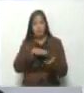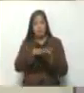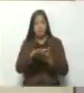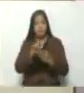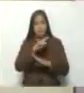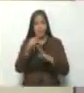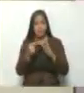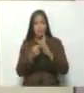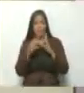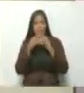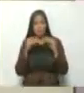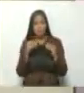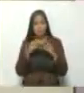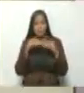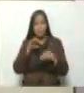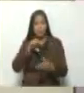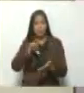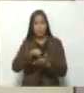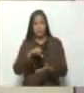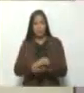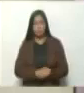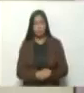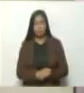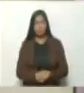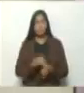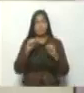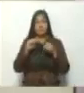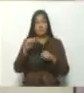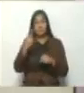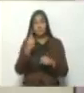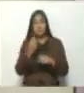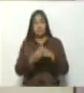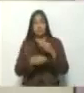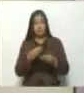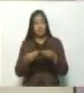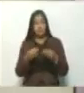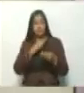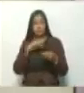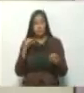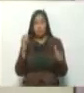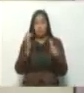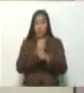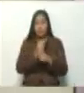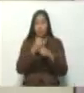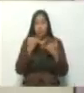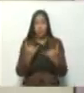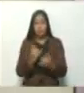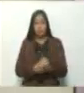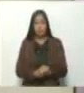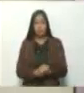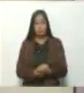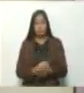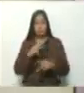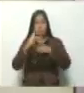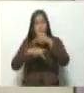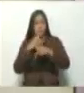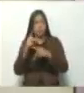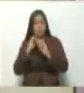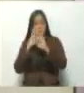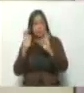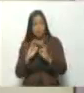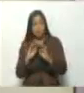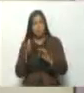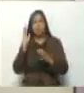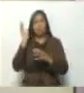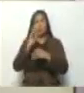al 100% en toda la ciudad? Sí, uno de los primeros elementos que nos encontramos en el proceso asambleario del